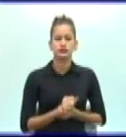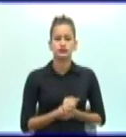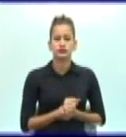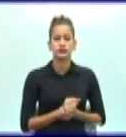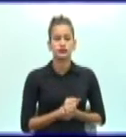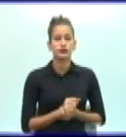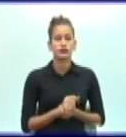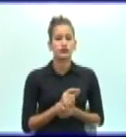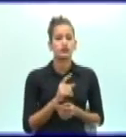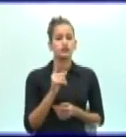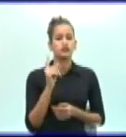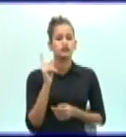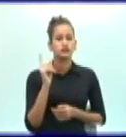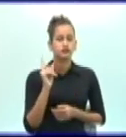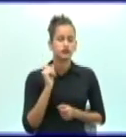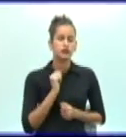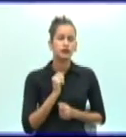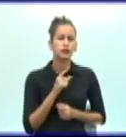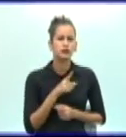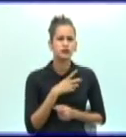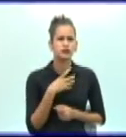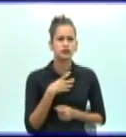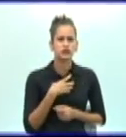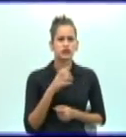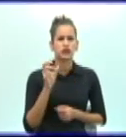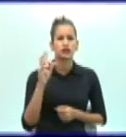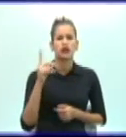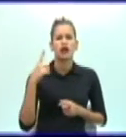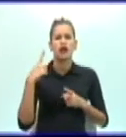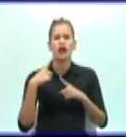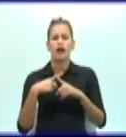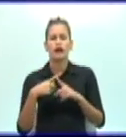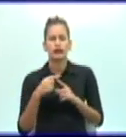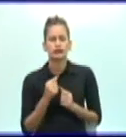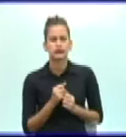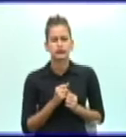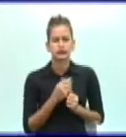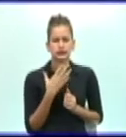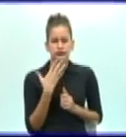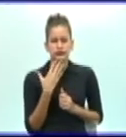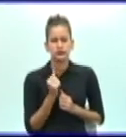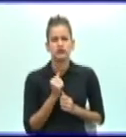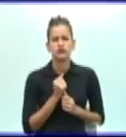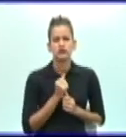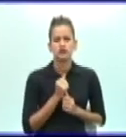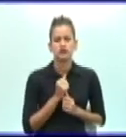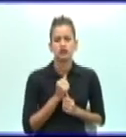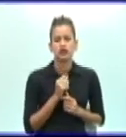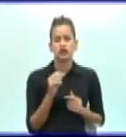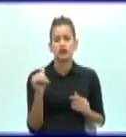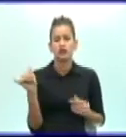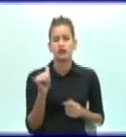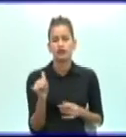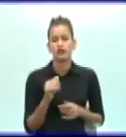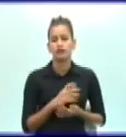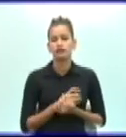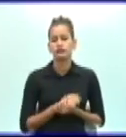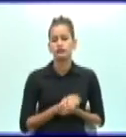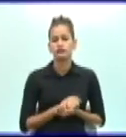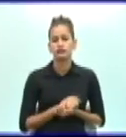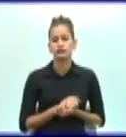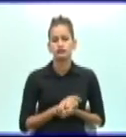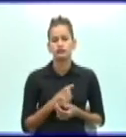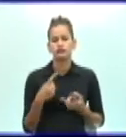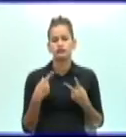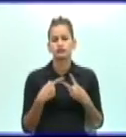nuestra proporción. Y como tiene una variable, pues estamos también en presencia de una igualdad.